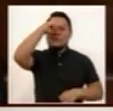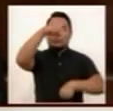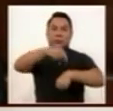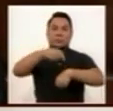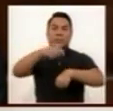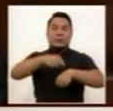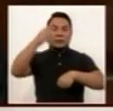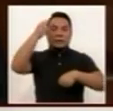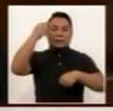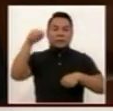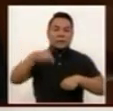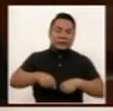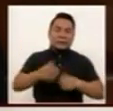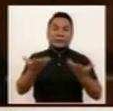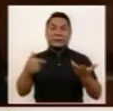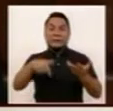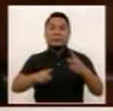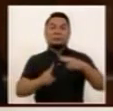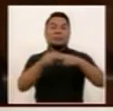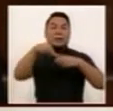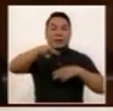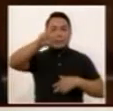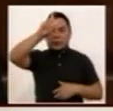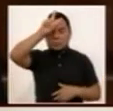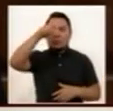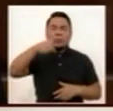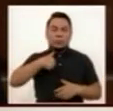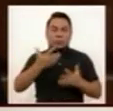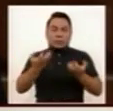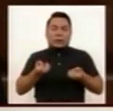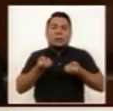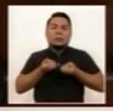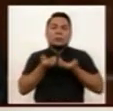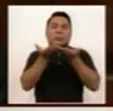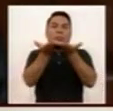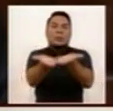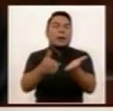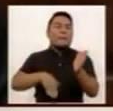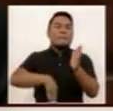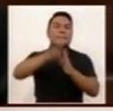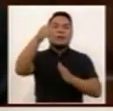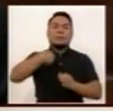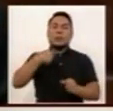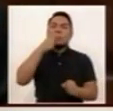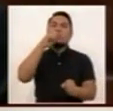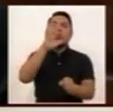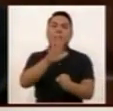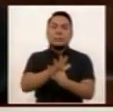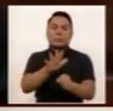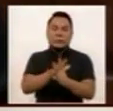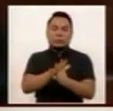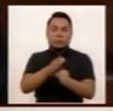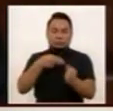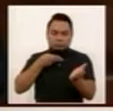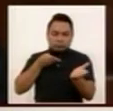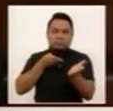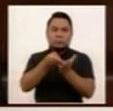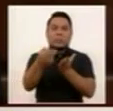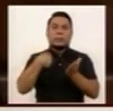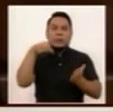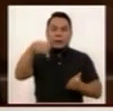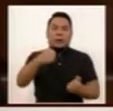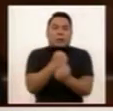país para transmitirles mi más absoluto compromiso y lealtad para con nuestro amado